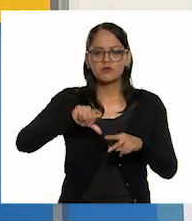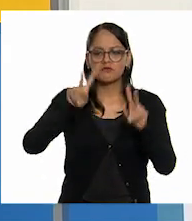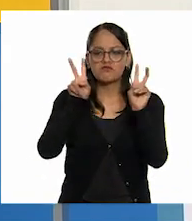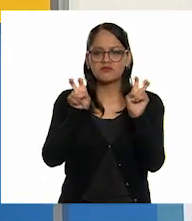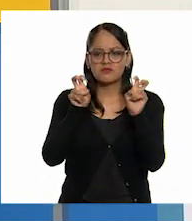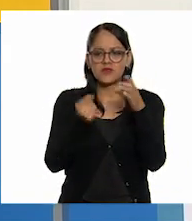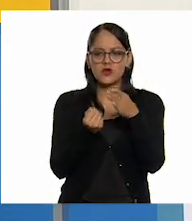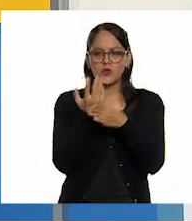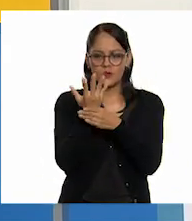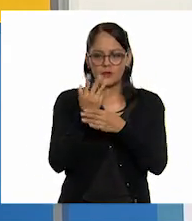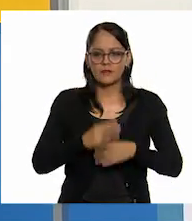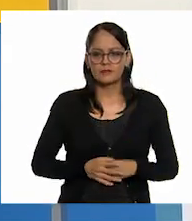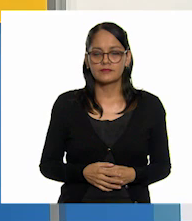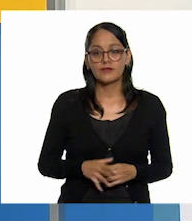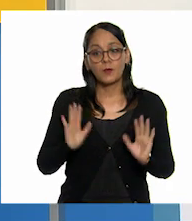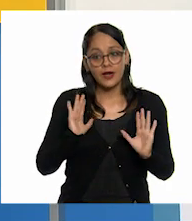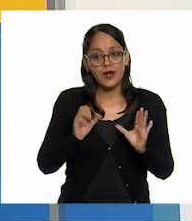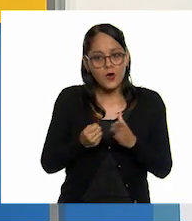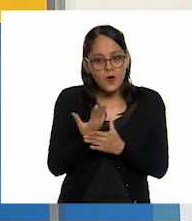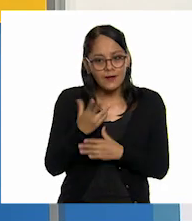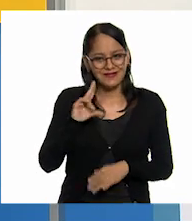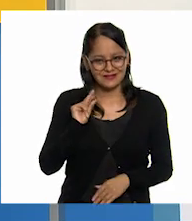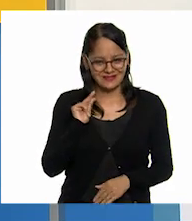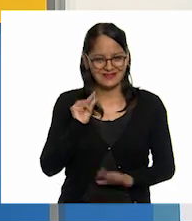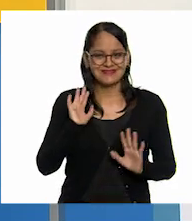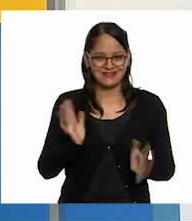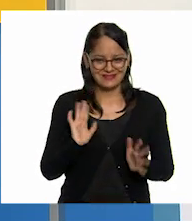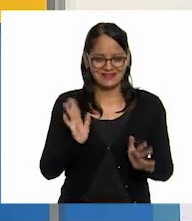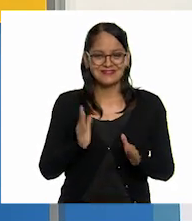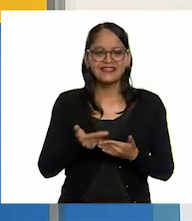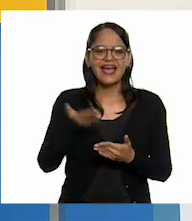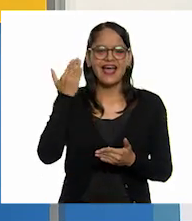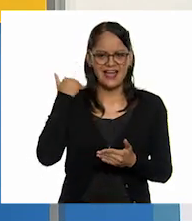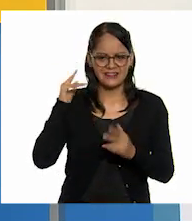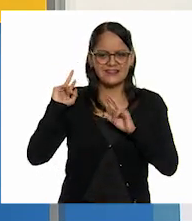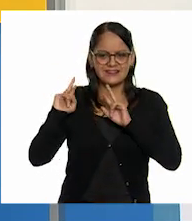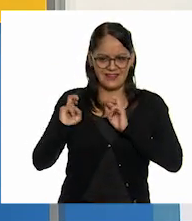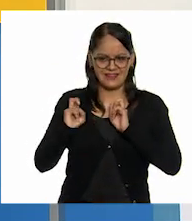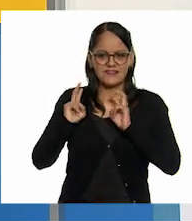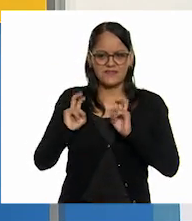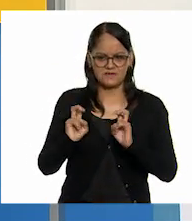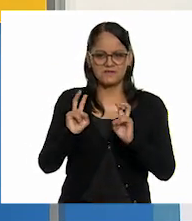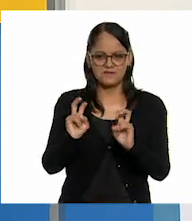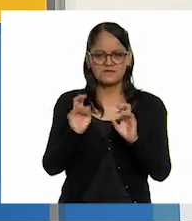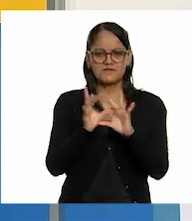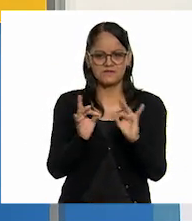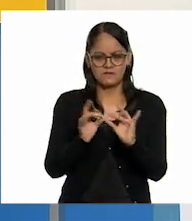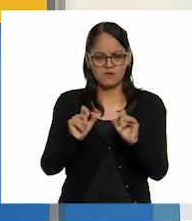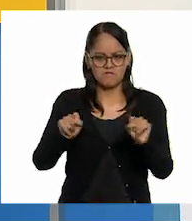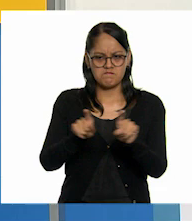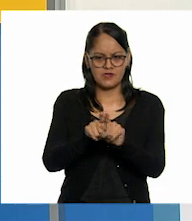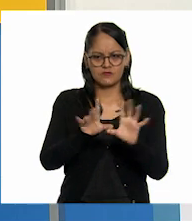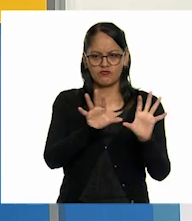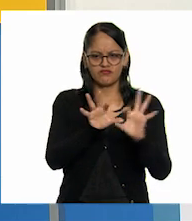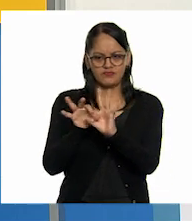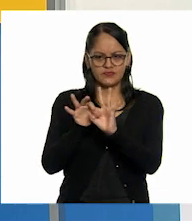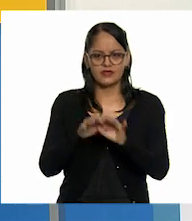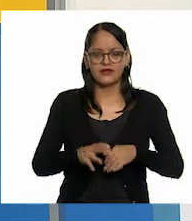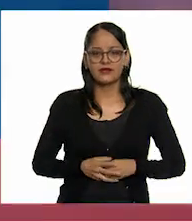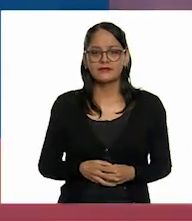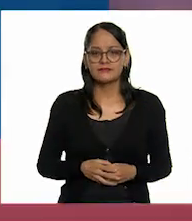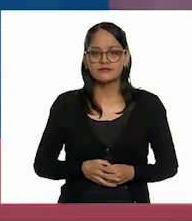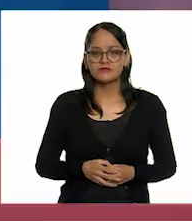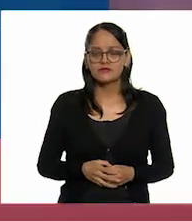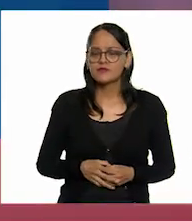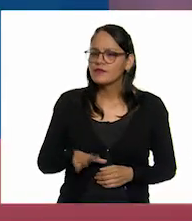nuevo. Bueno, no tan nuevo, porque ya hemos estado tratando temas de esta naturaleza anteriormente, ¿verdad? ¿No